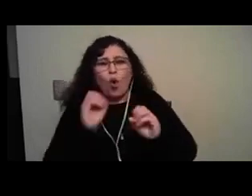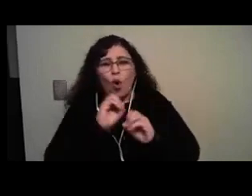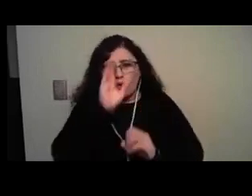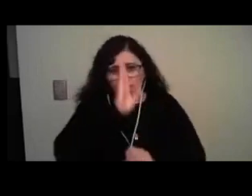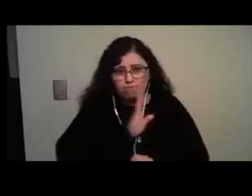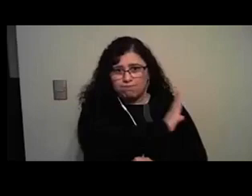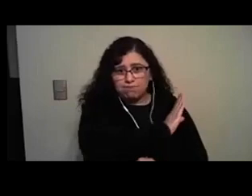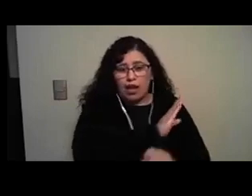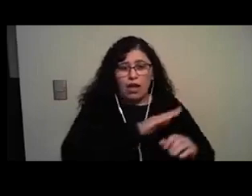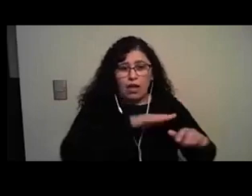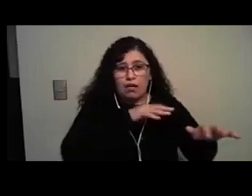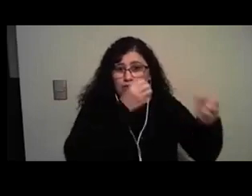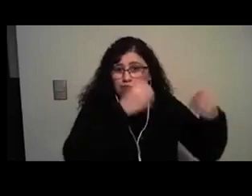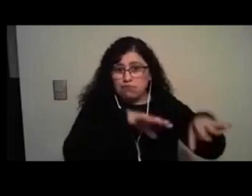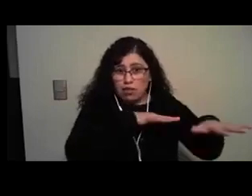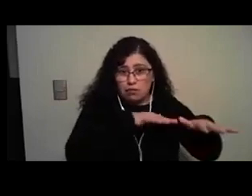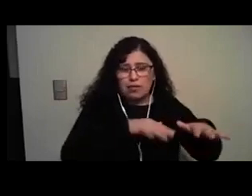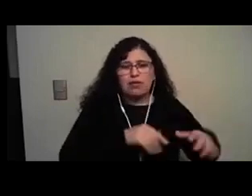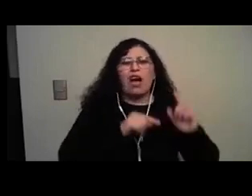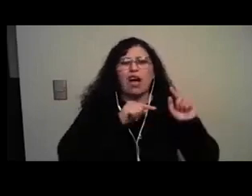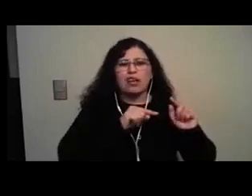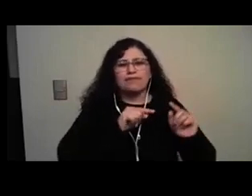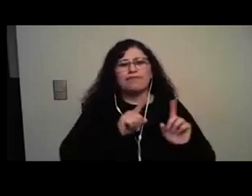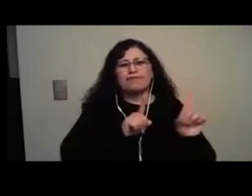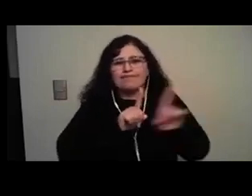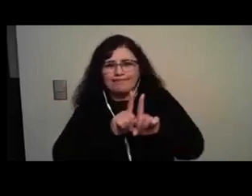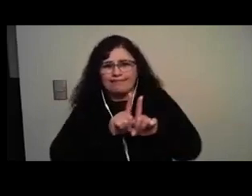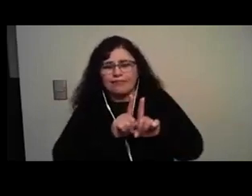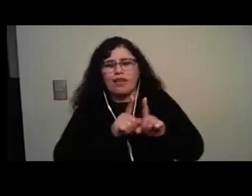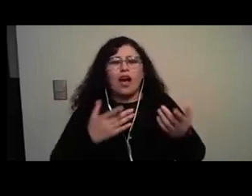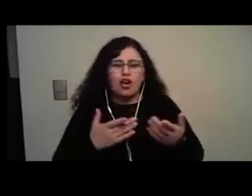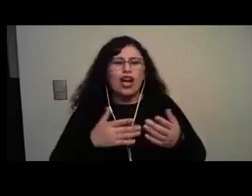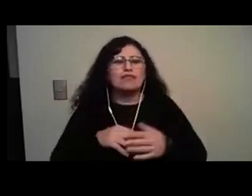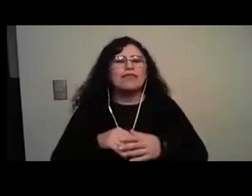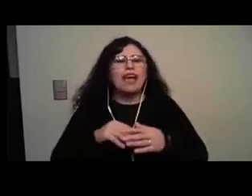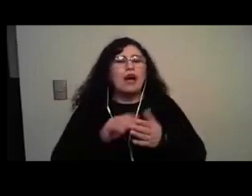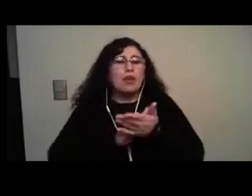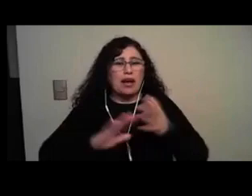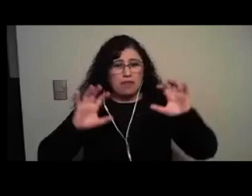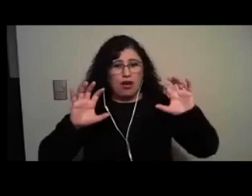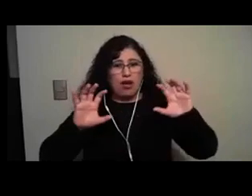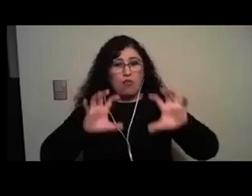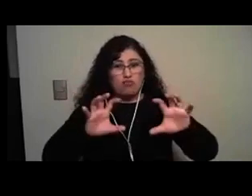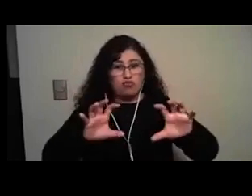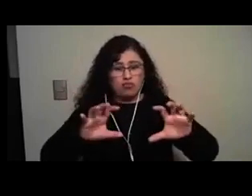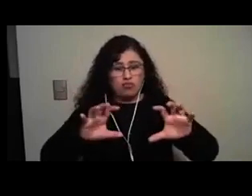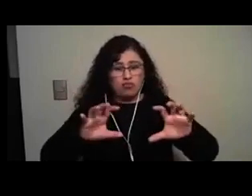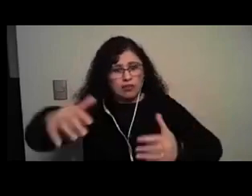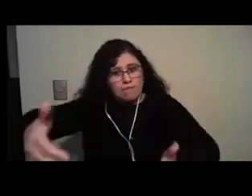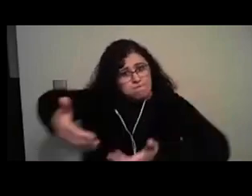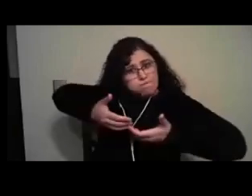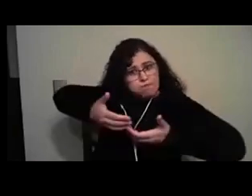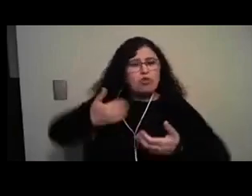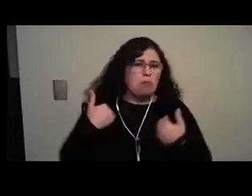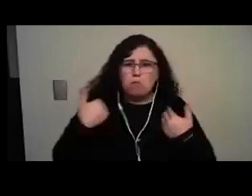zonas proximales, cintura escapular, cintura pélvica. No tengan miedo de tomar zonas glúteas porque eso es parte importante del tratamiento,